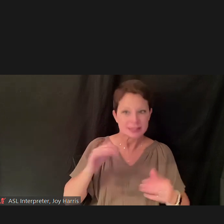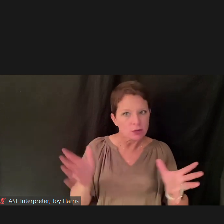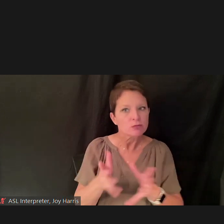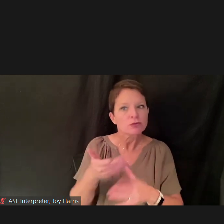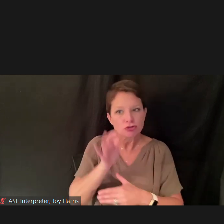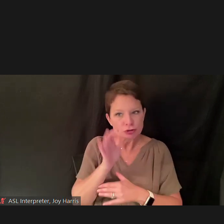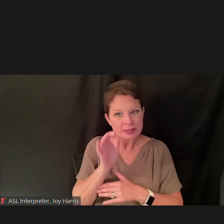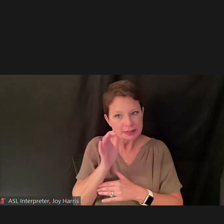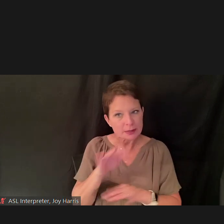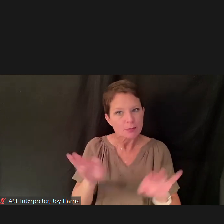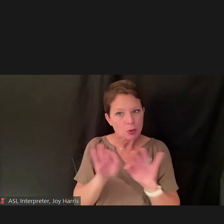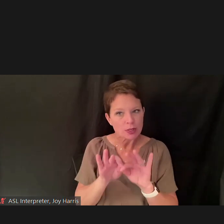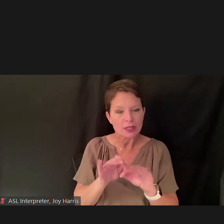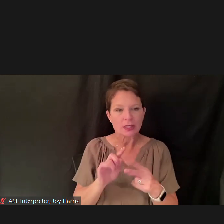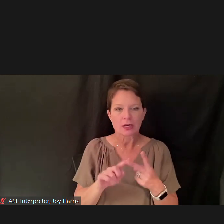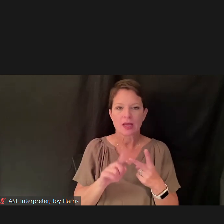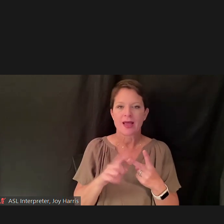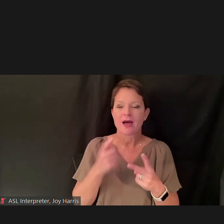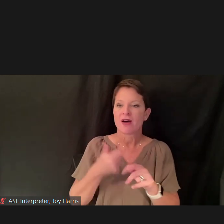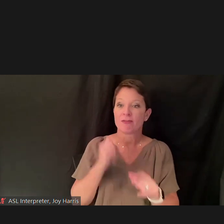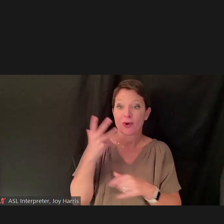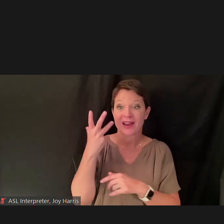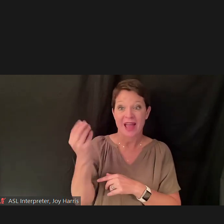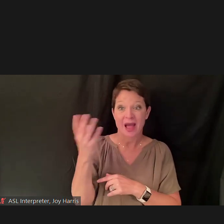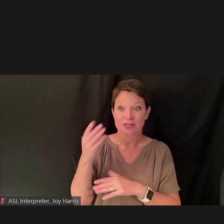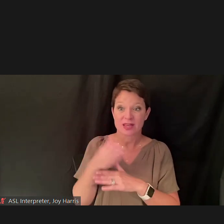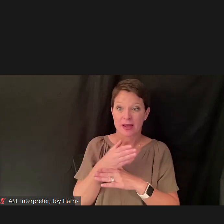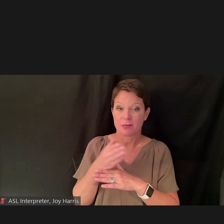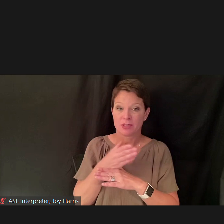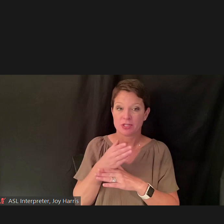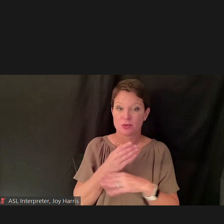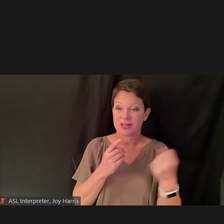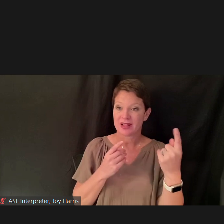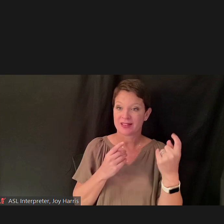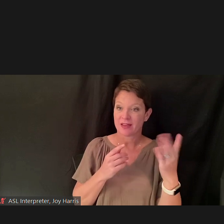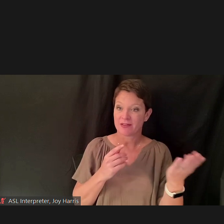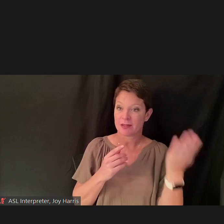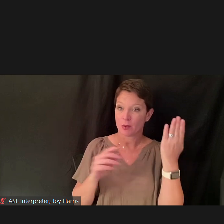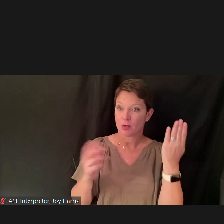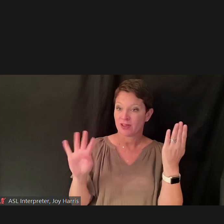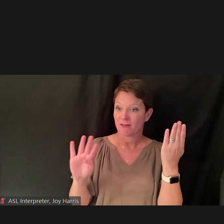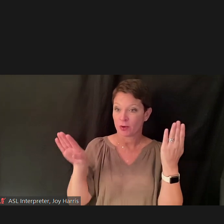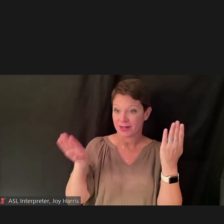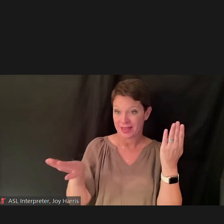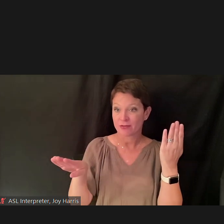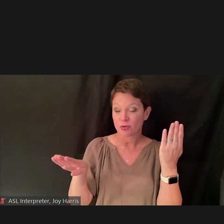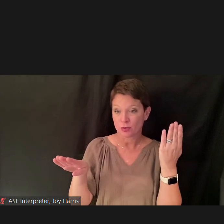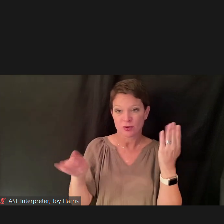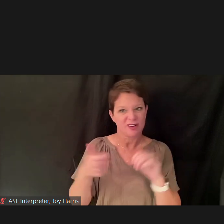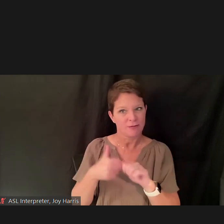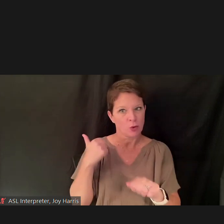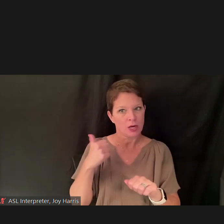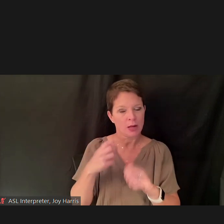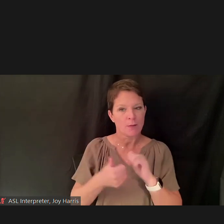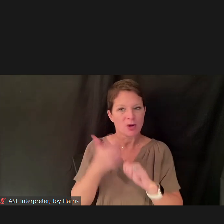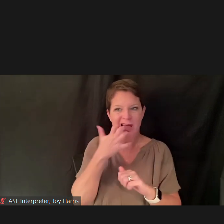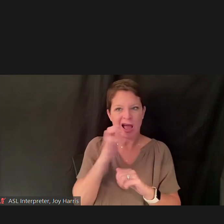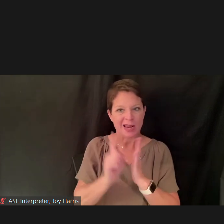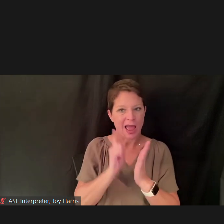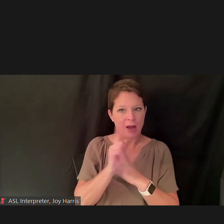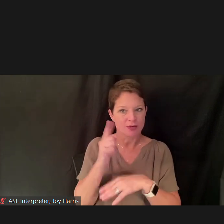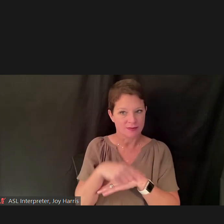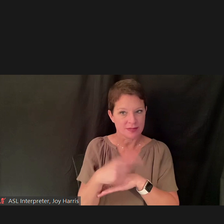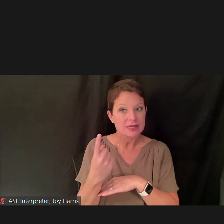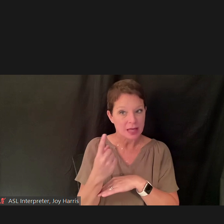agua, incluso si no tienen sed. Evite pasar tiempo al aire libre entre las 11 y 4